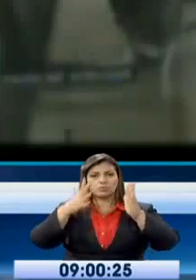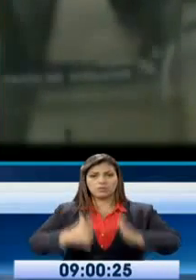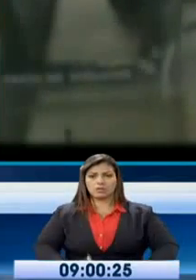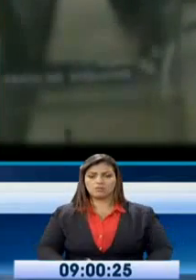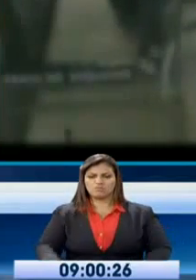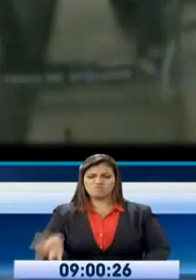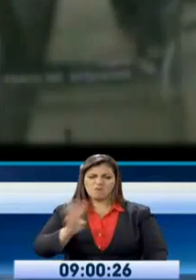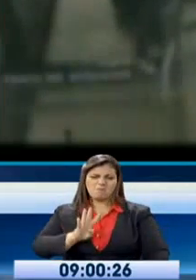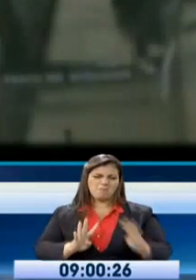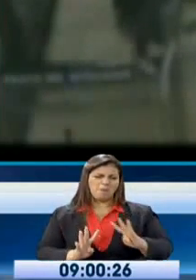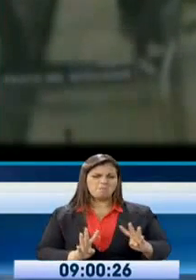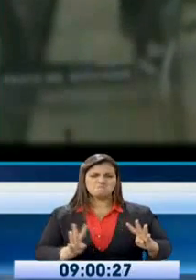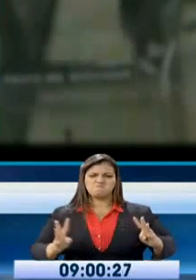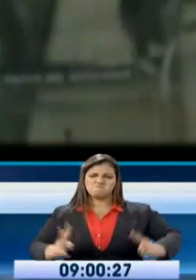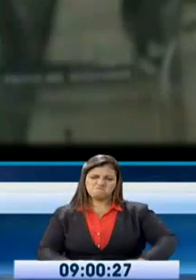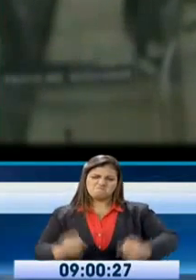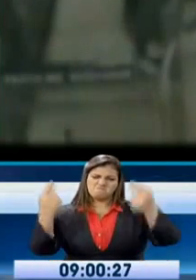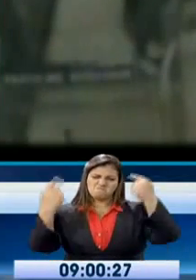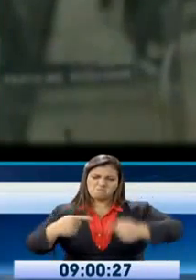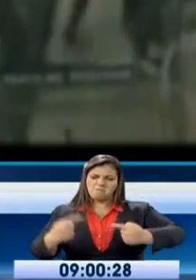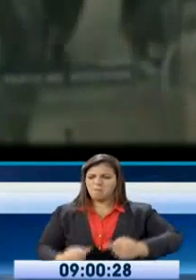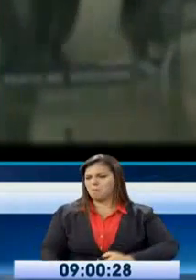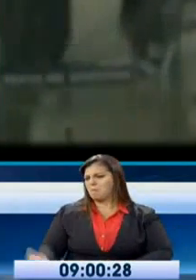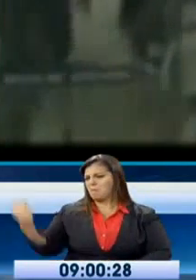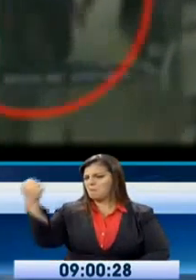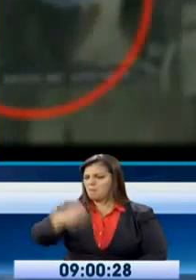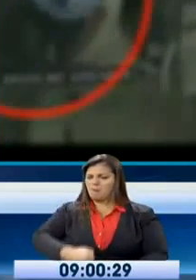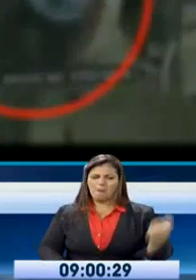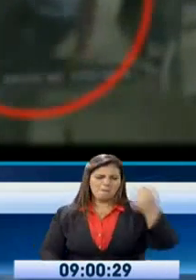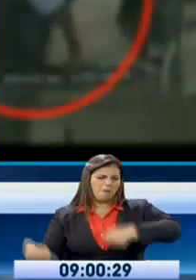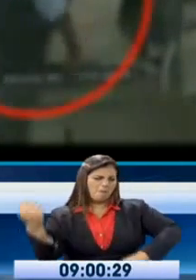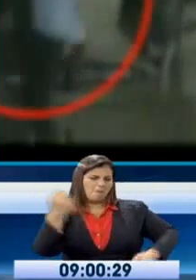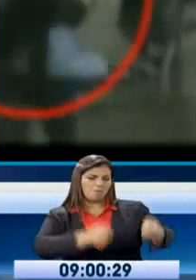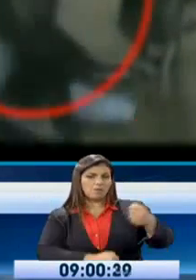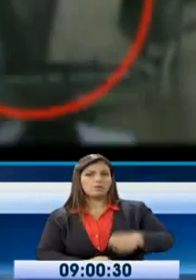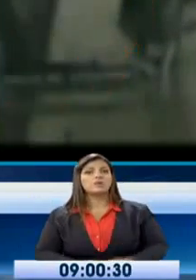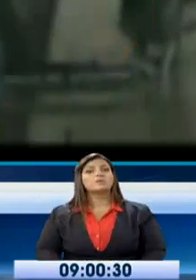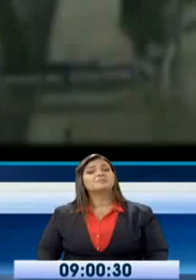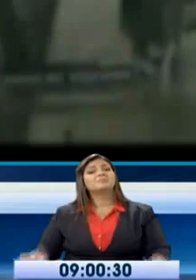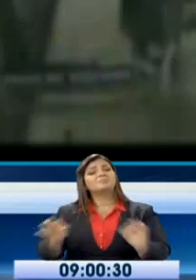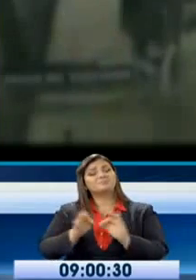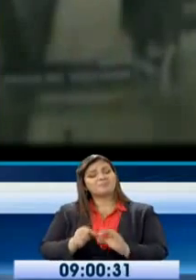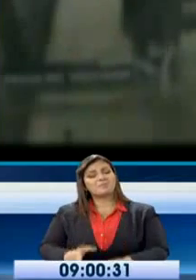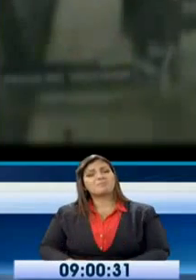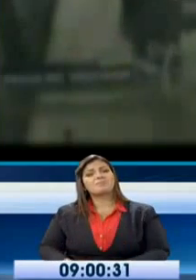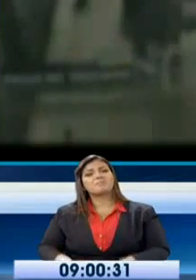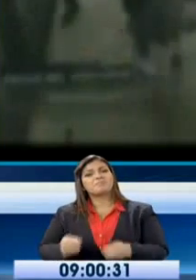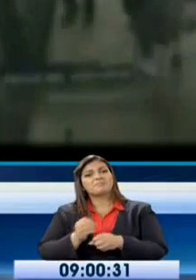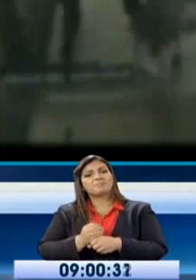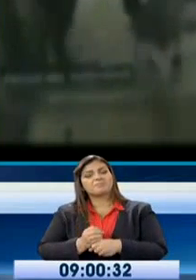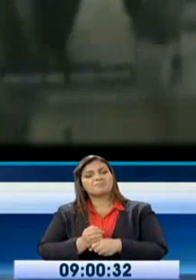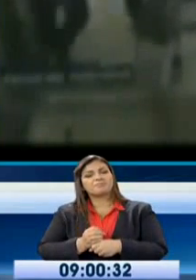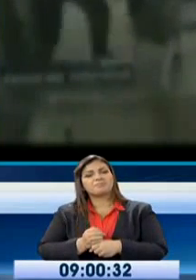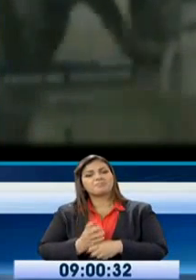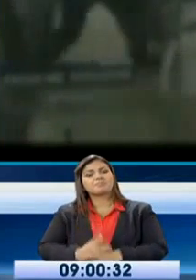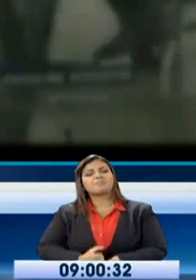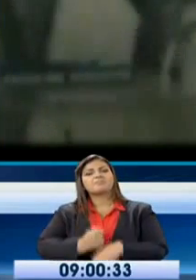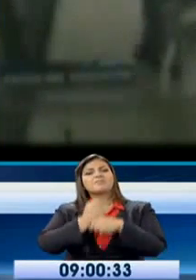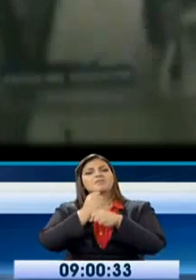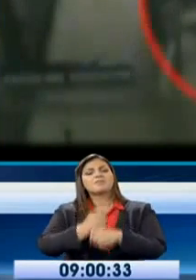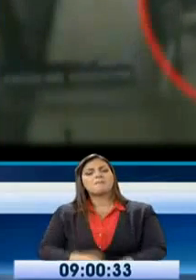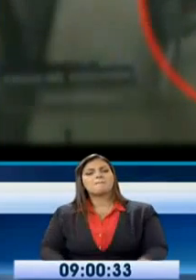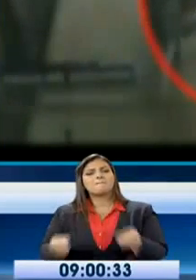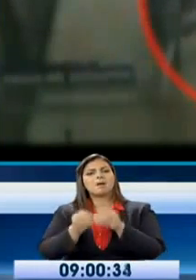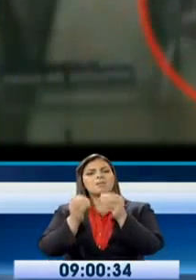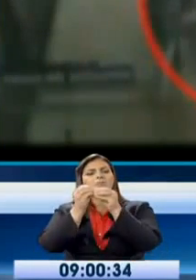tener más control aquí. Pues. Ya, y más seguridad. También más seguridad, y aparte de los padres de familia que también deben controlar más a sus hijos. Eso parte